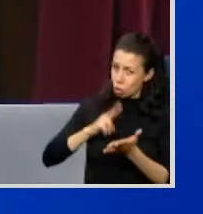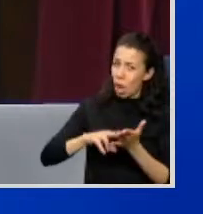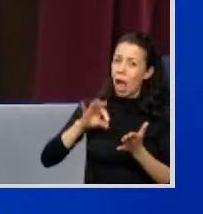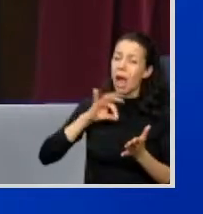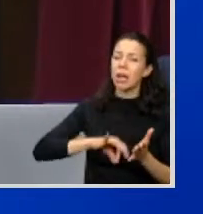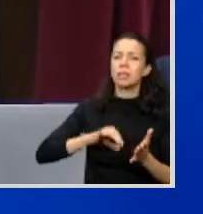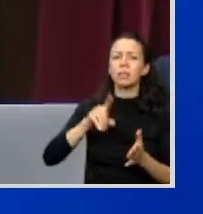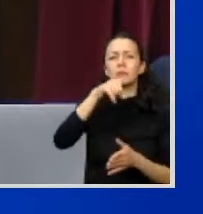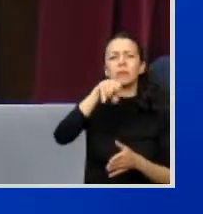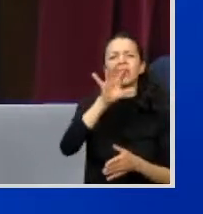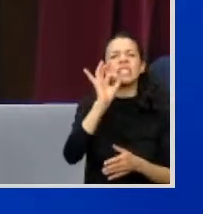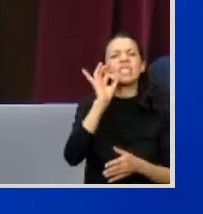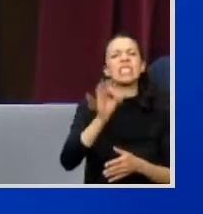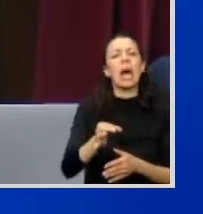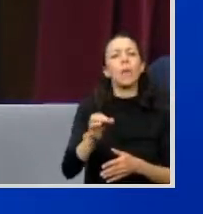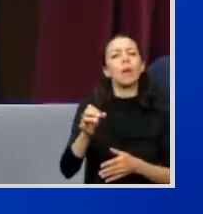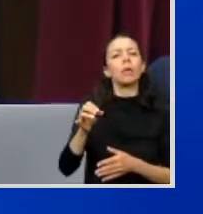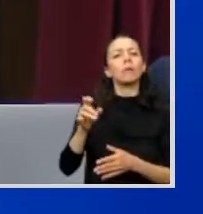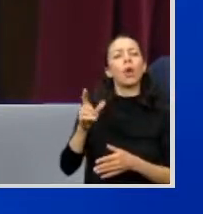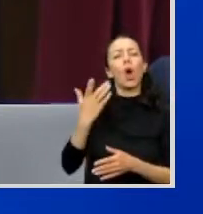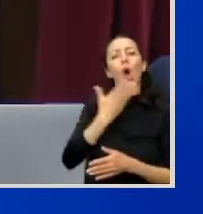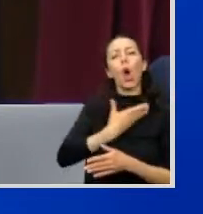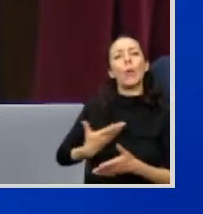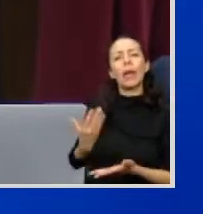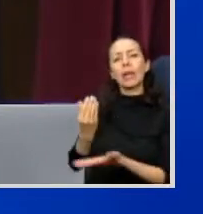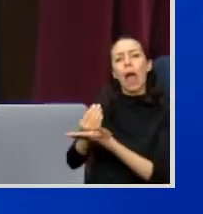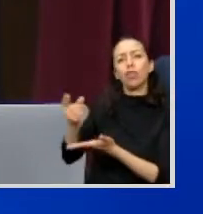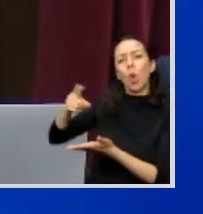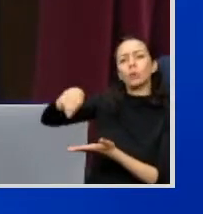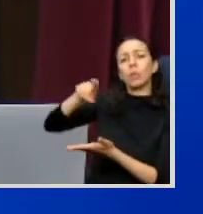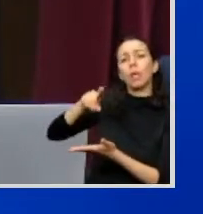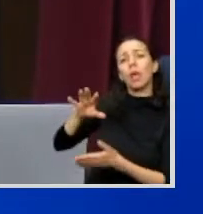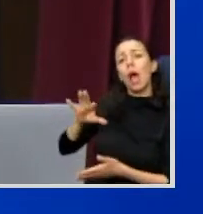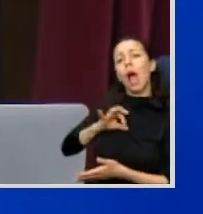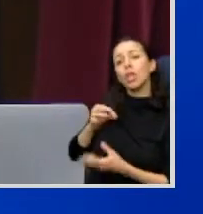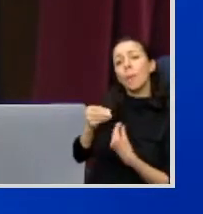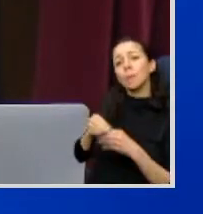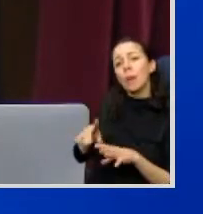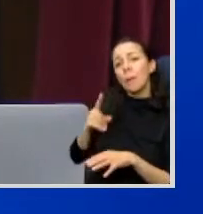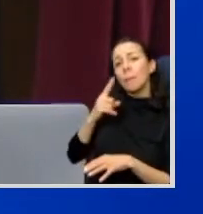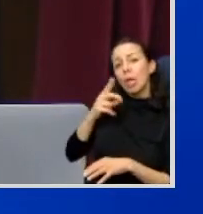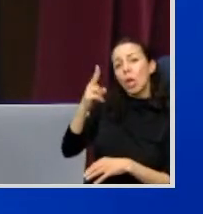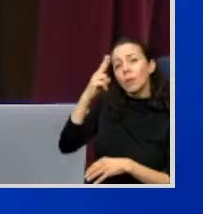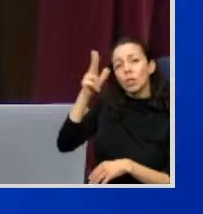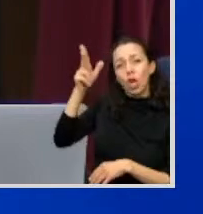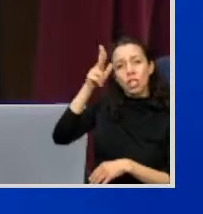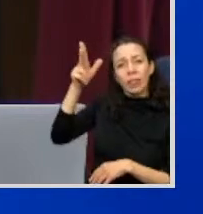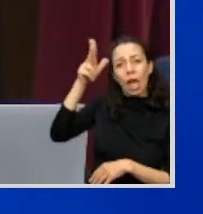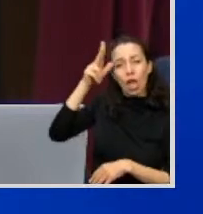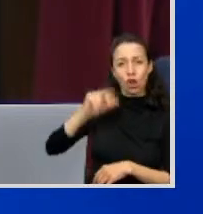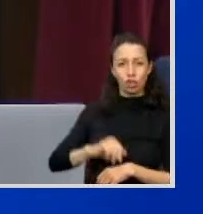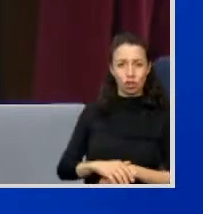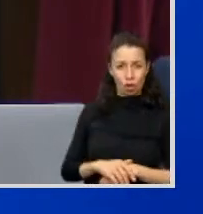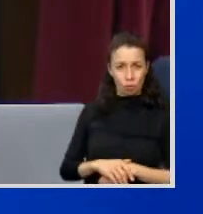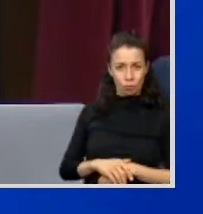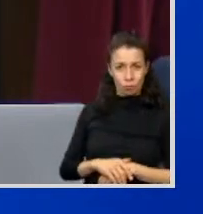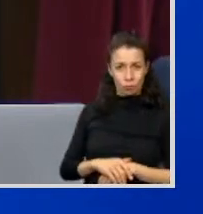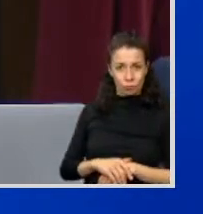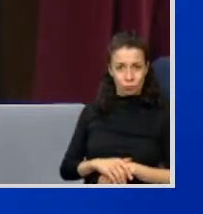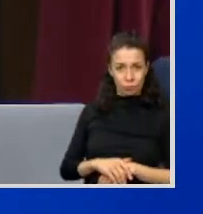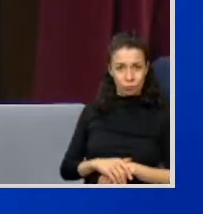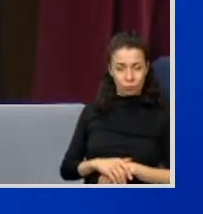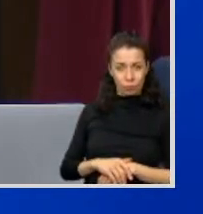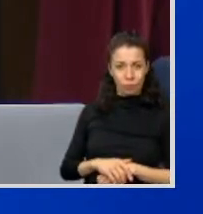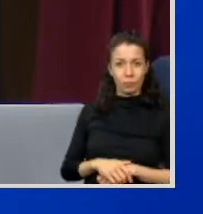aire, por eso, sí, sin duda es un cargo de relevancia nacional para el radicalismo regional, para el radicalismo